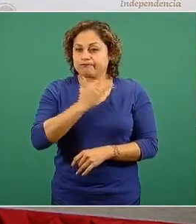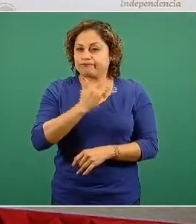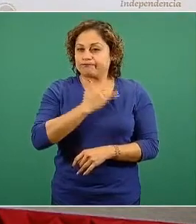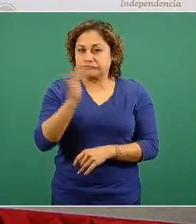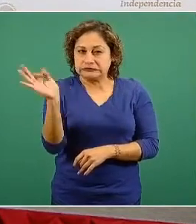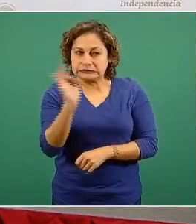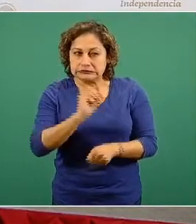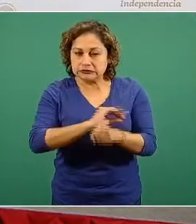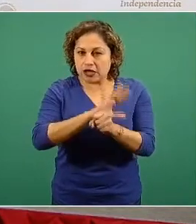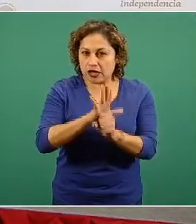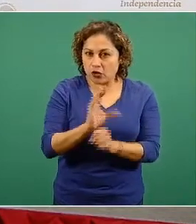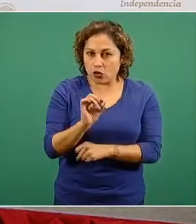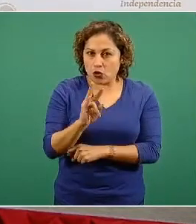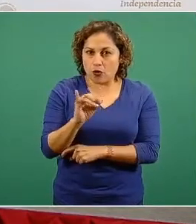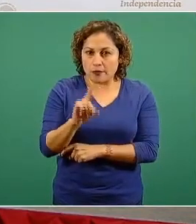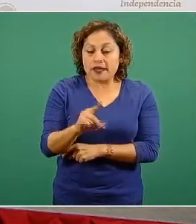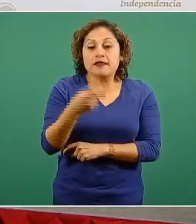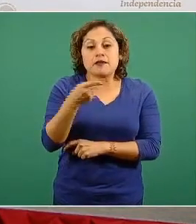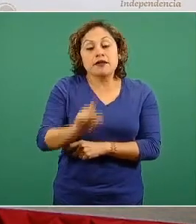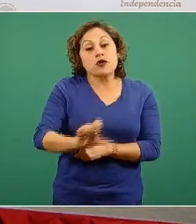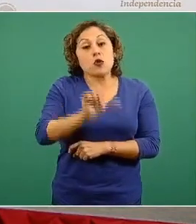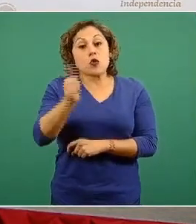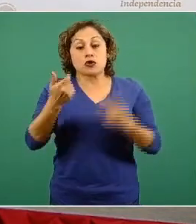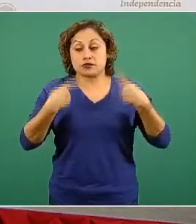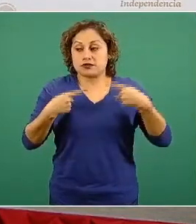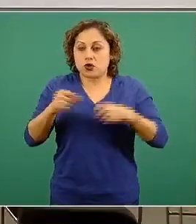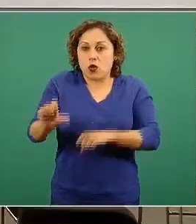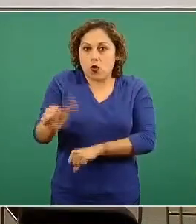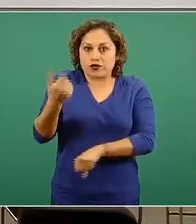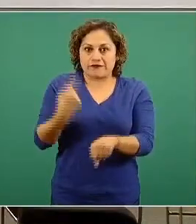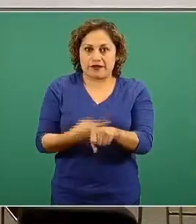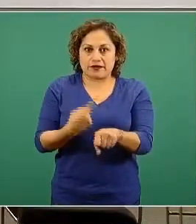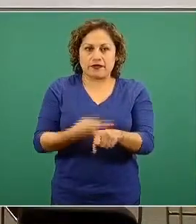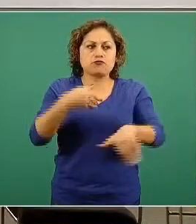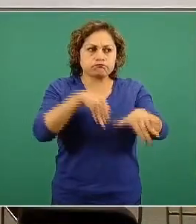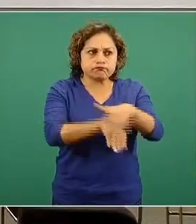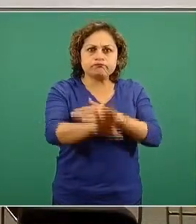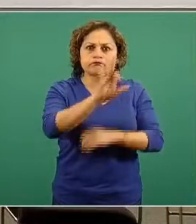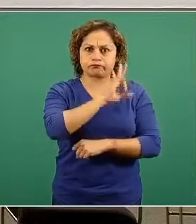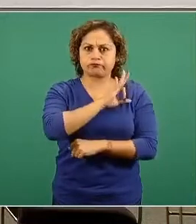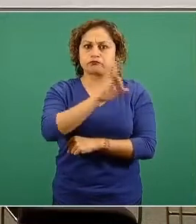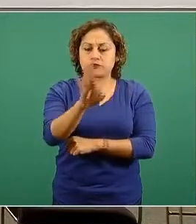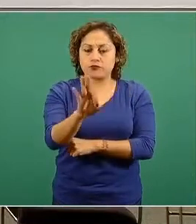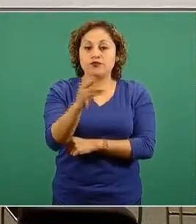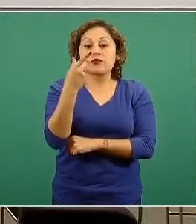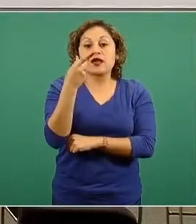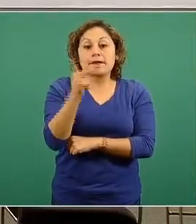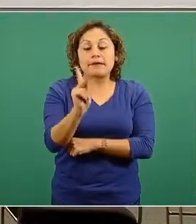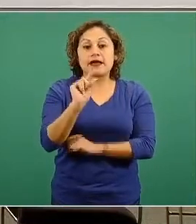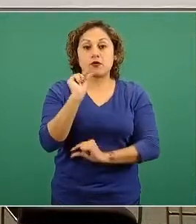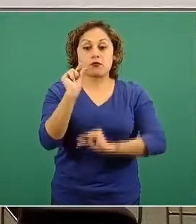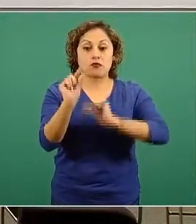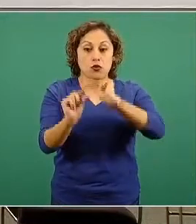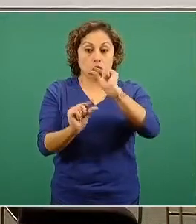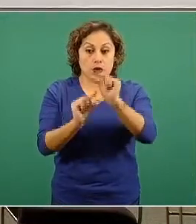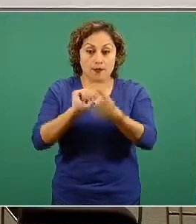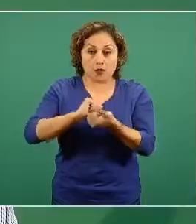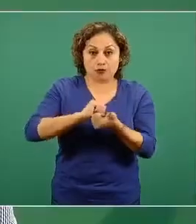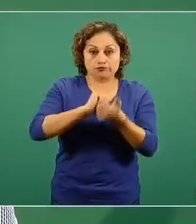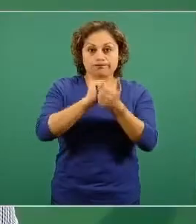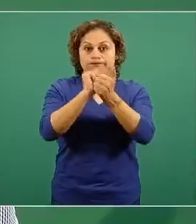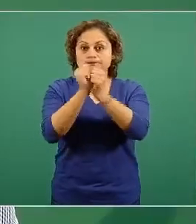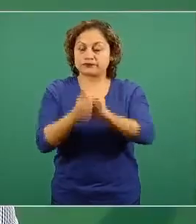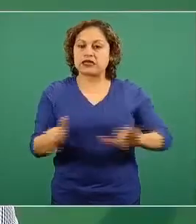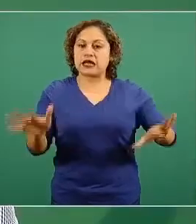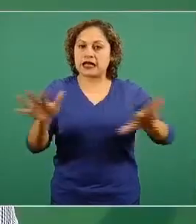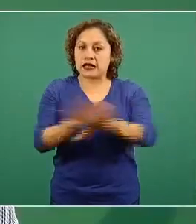igual y destinadas para atender a otro tipo de pacientes, pero que entonces en la medida de la necesidad y precisamente de este